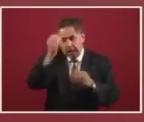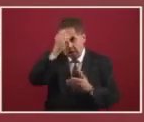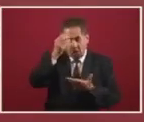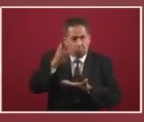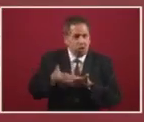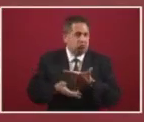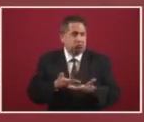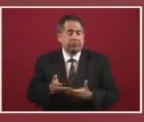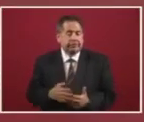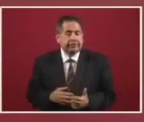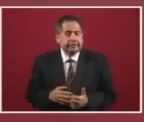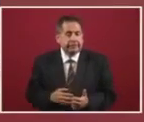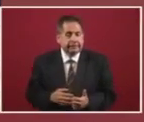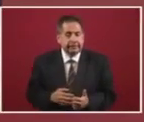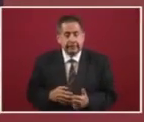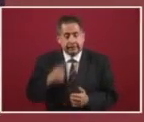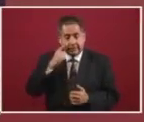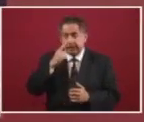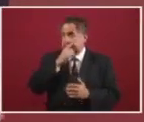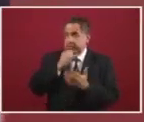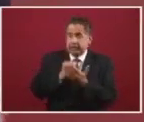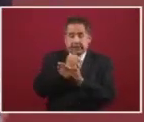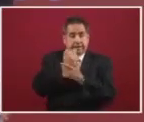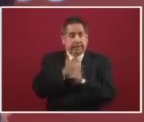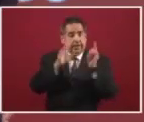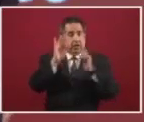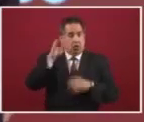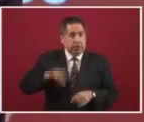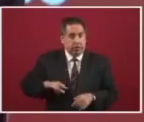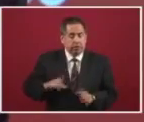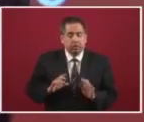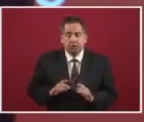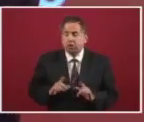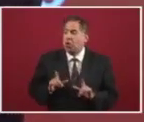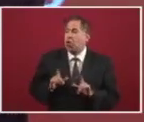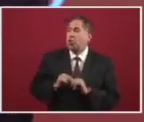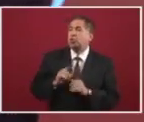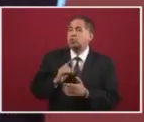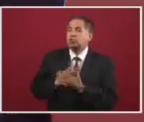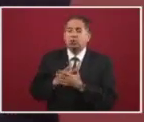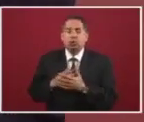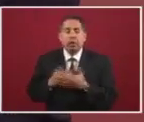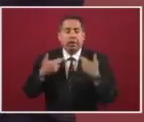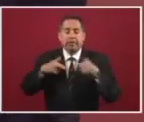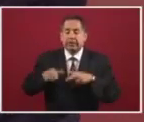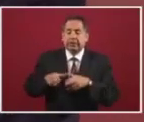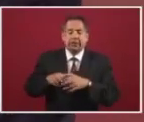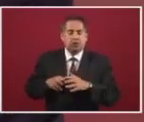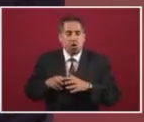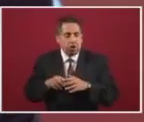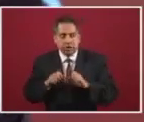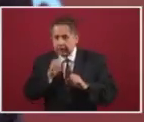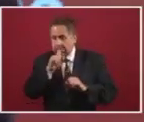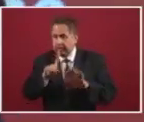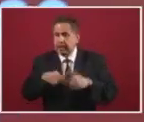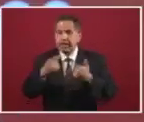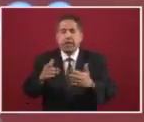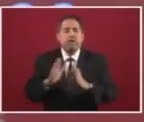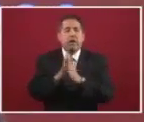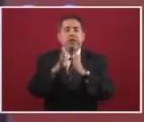Que la democracia no se quede nada más en lo representativo, sino